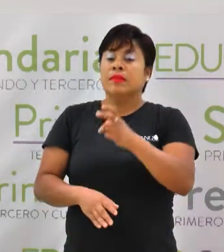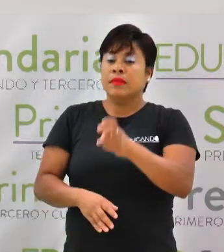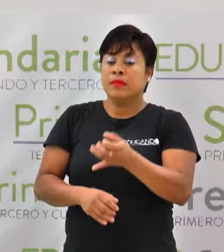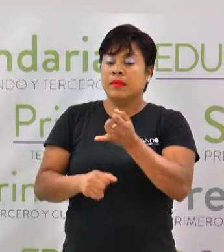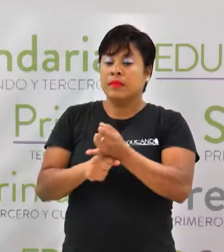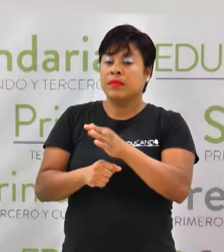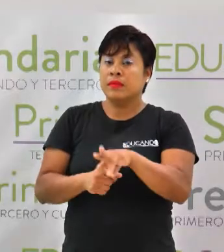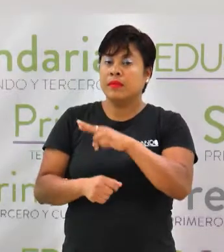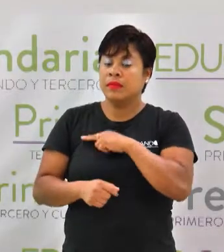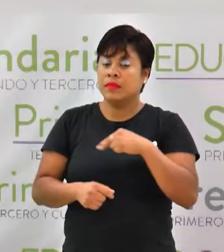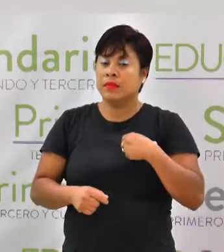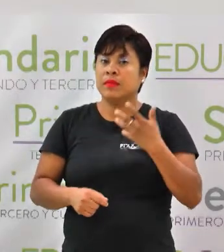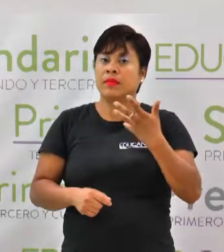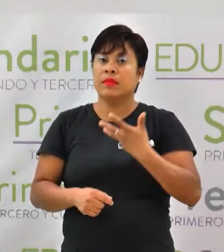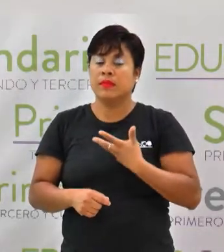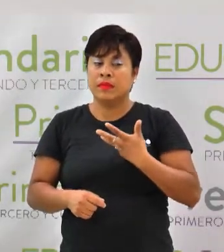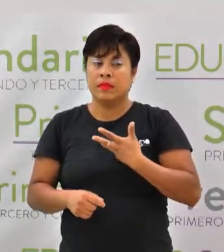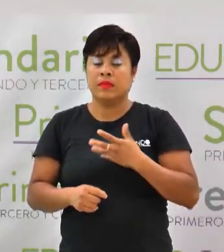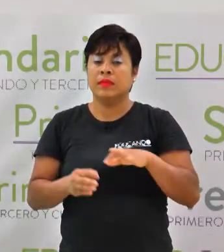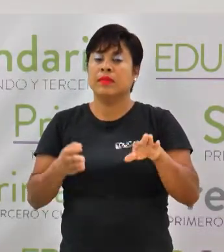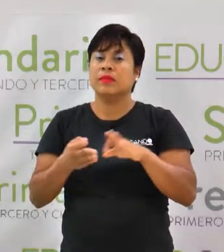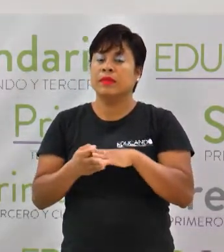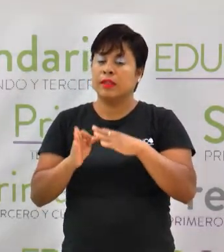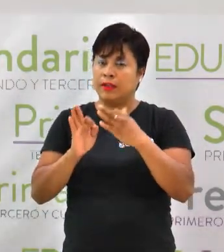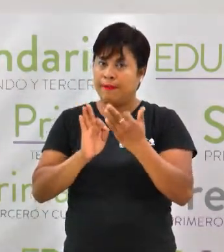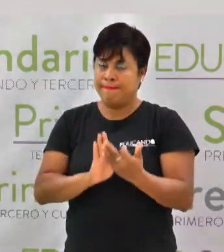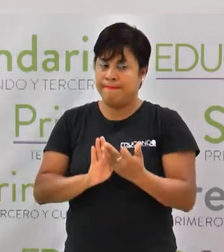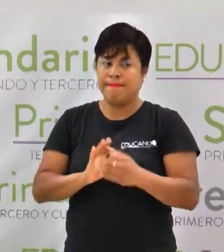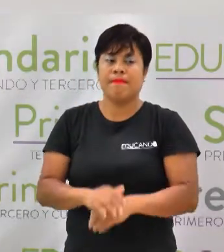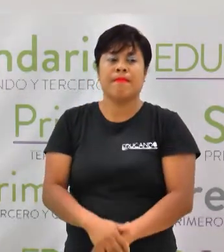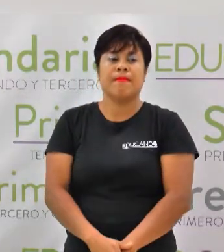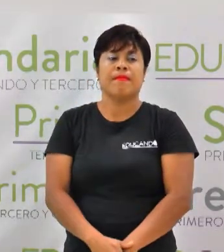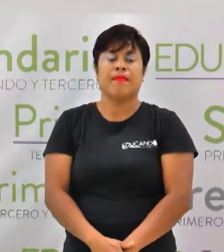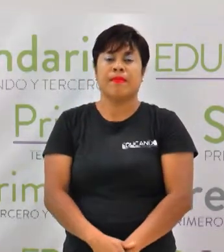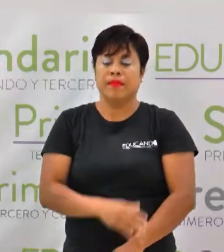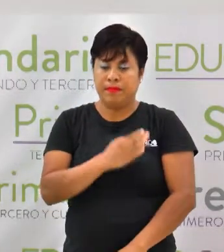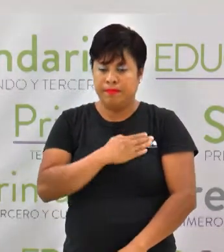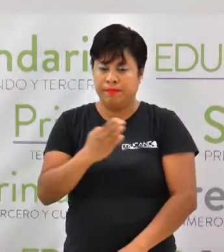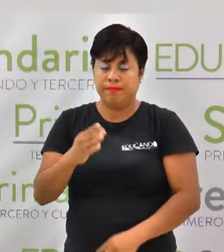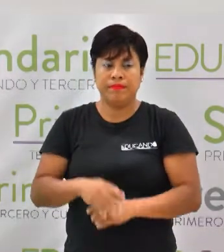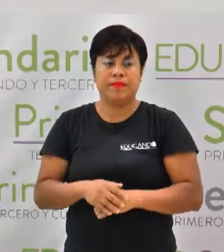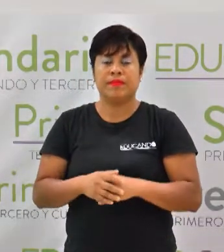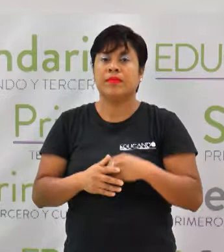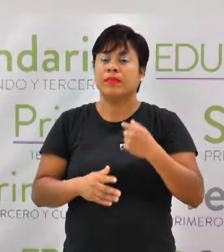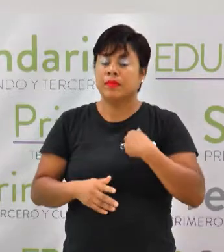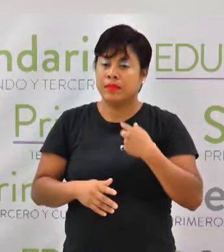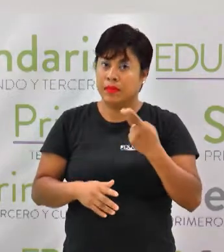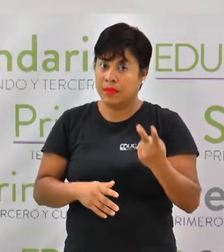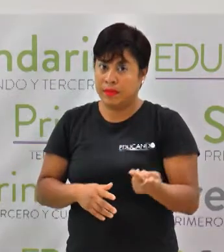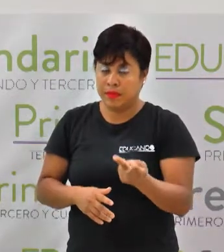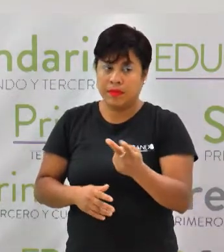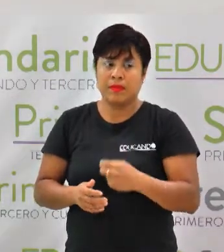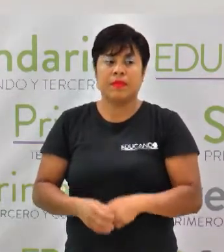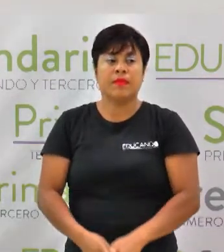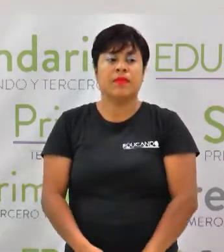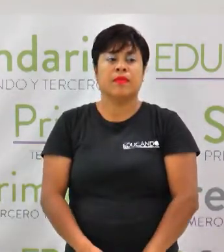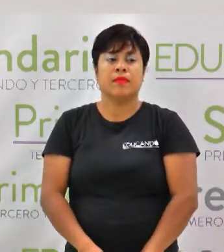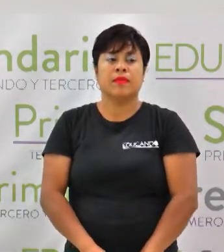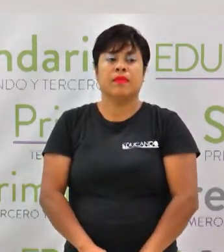Porque es la información que tenemos cercana. Bueno, estas